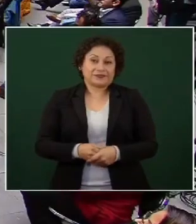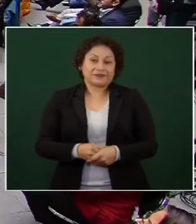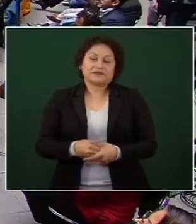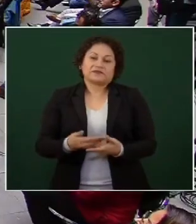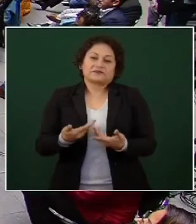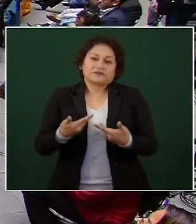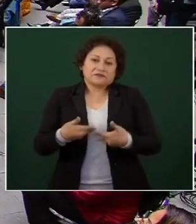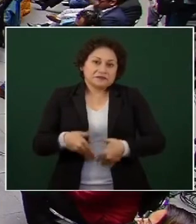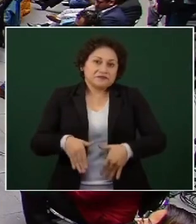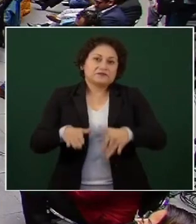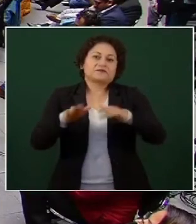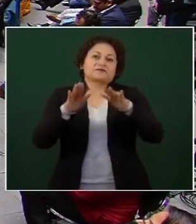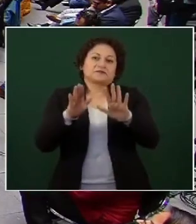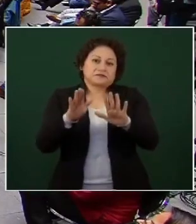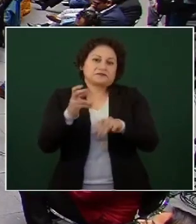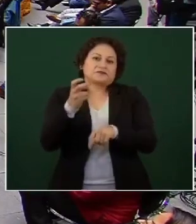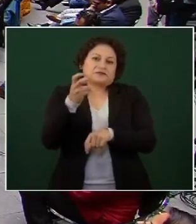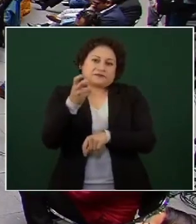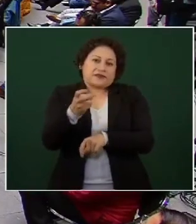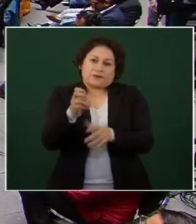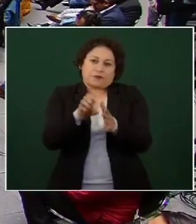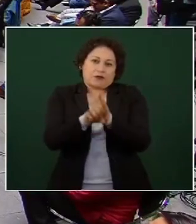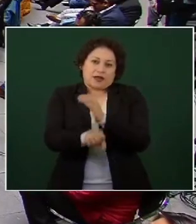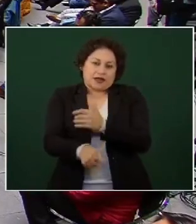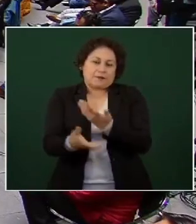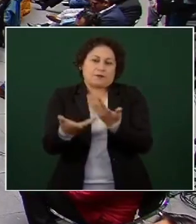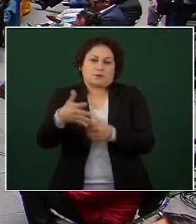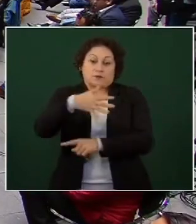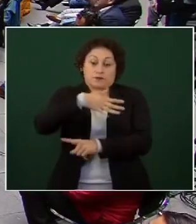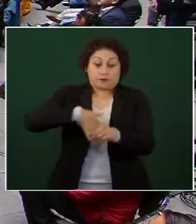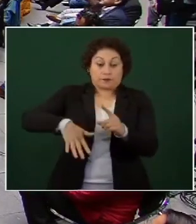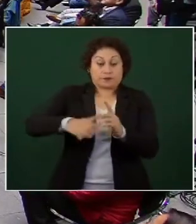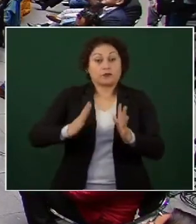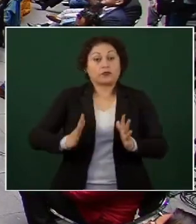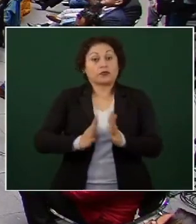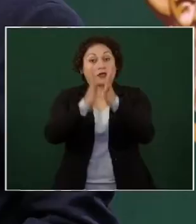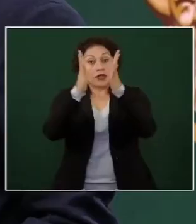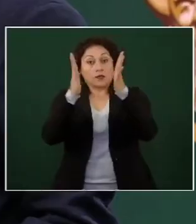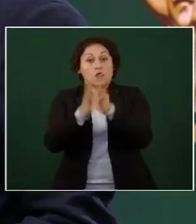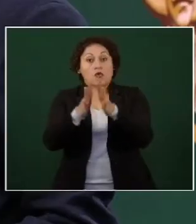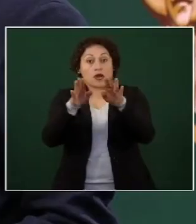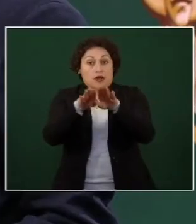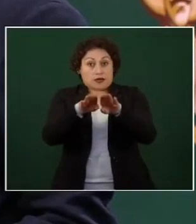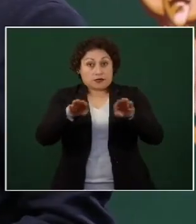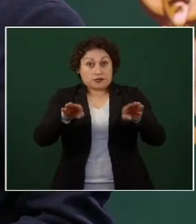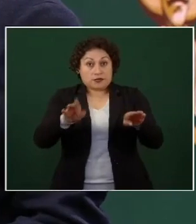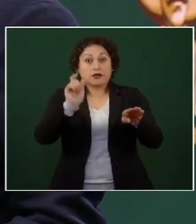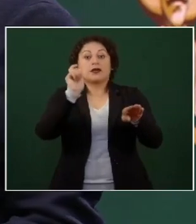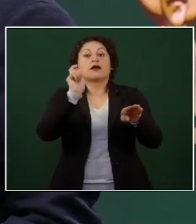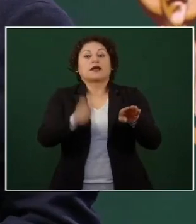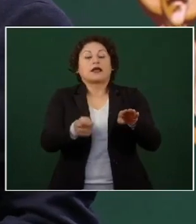suele suceder en las libertades, cuando hay democracia, no hay pensamiento único,